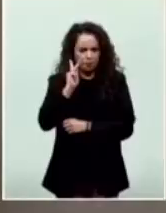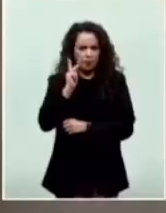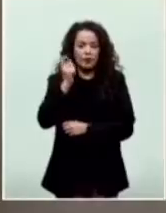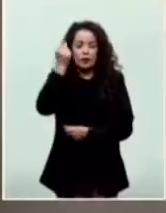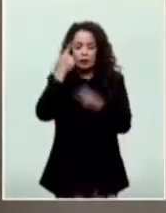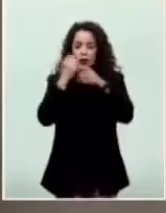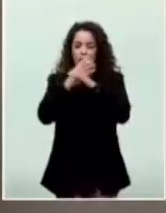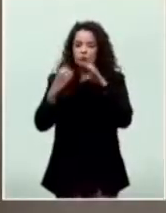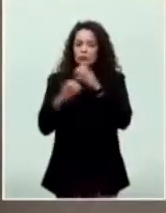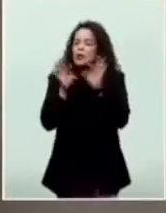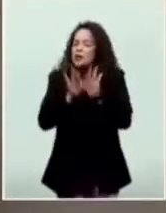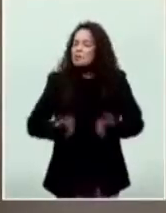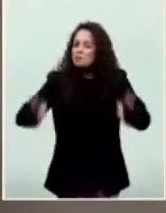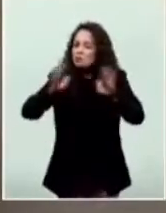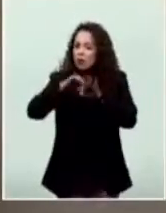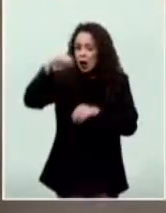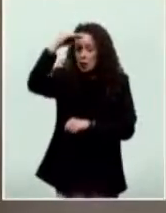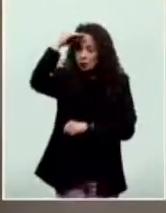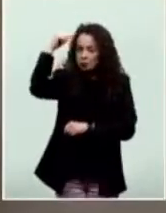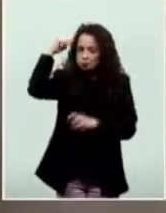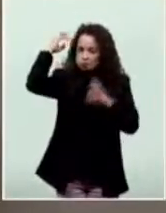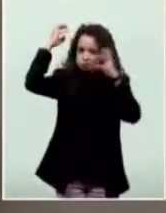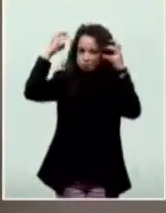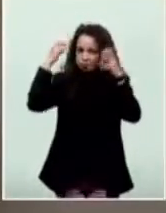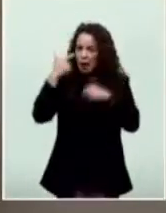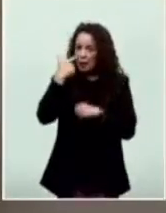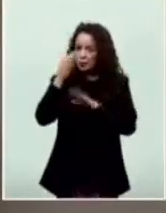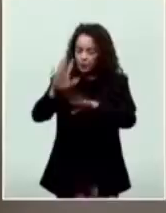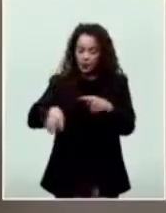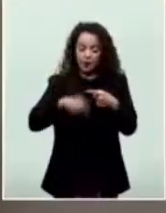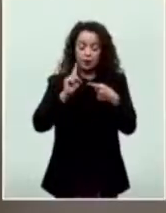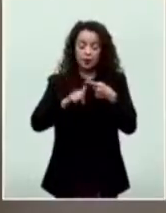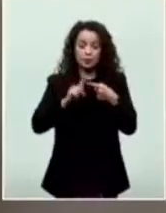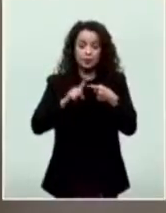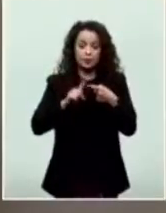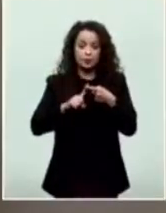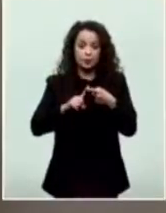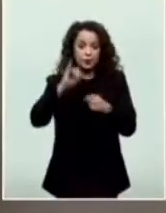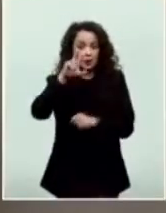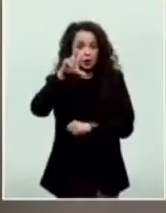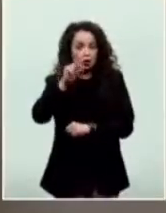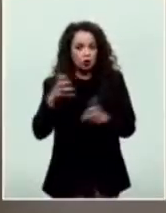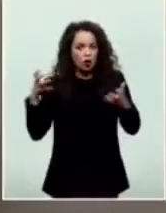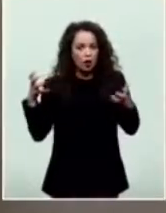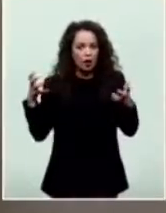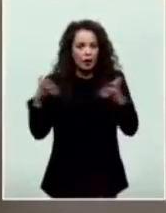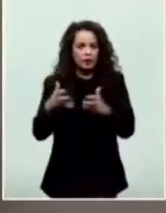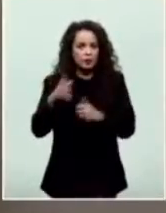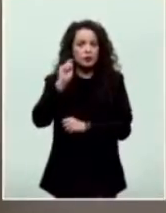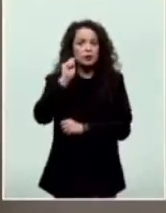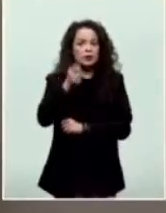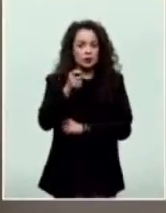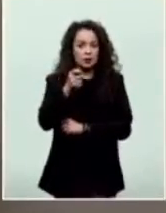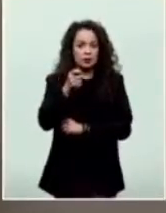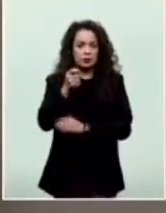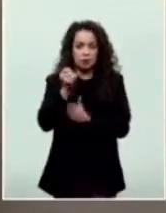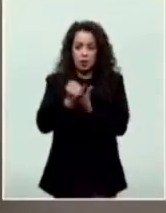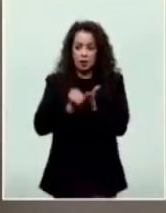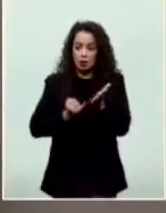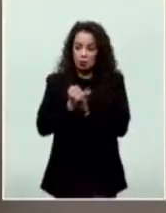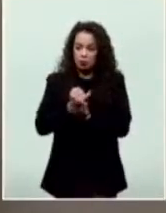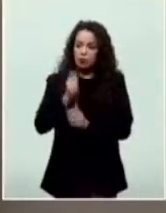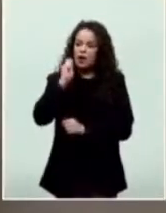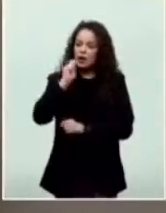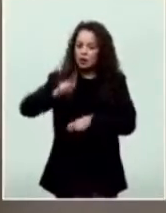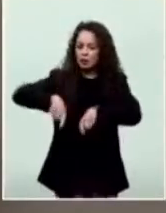reflexionar. Uno, si debemos hacer o no una excepción al principio de definitividad en el juicio de